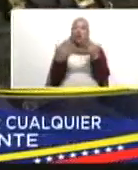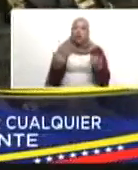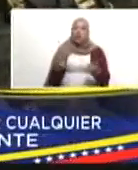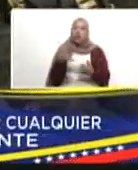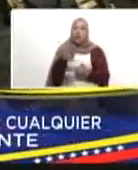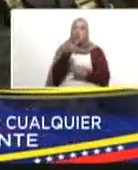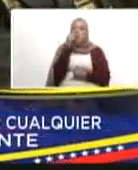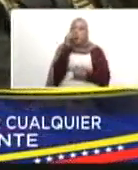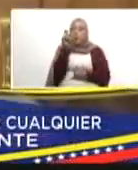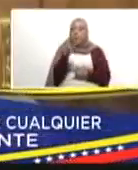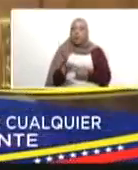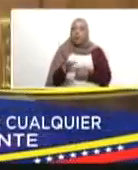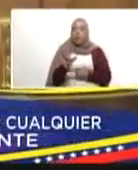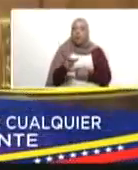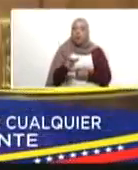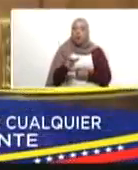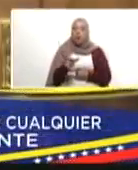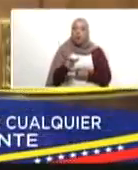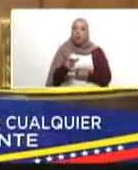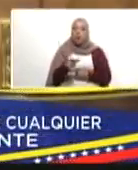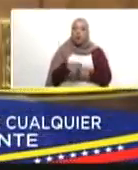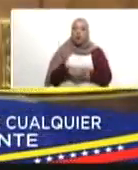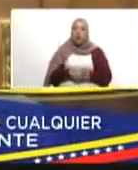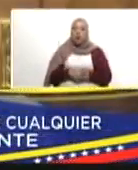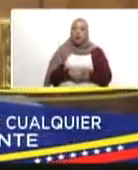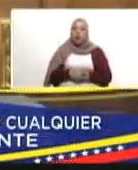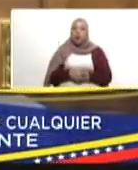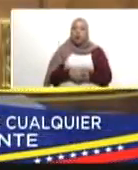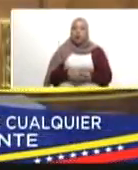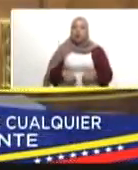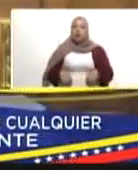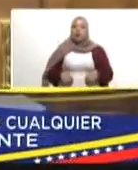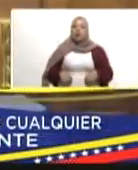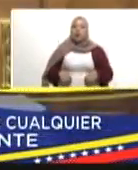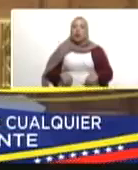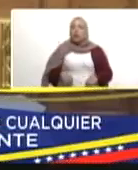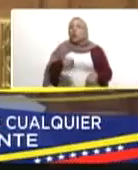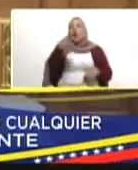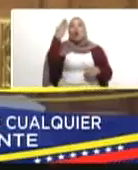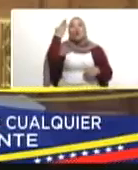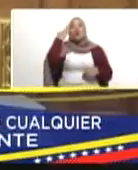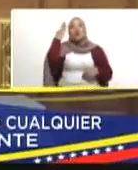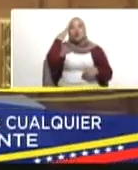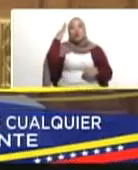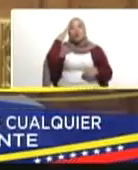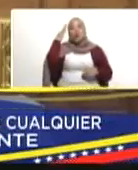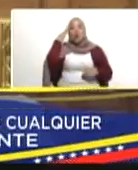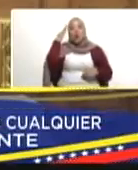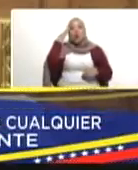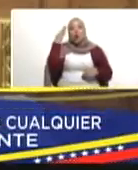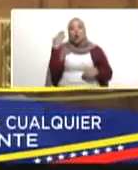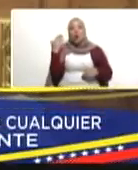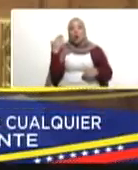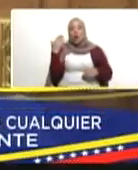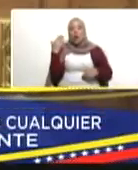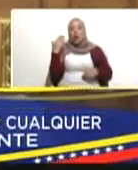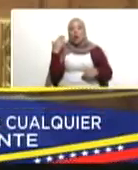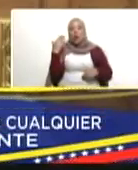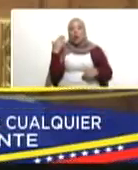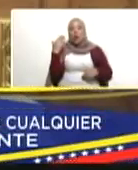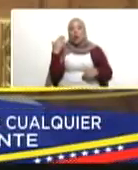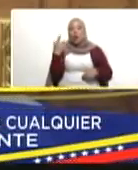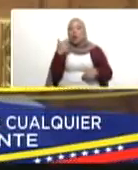dije a Jorge tienen algo Jorge Tú sabes que tienen